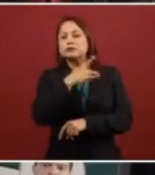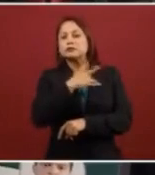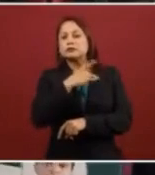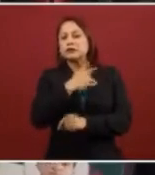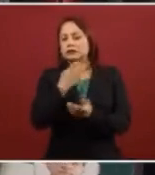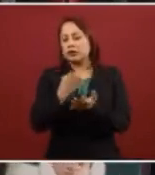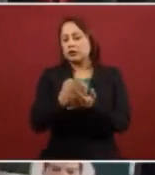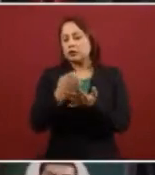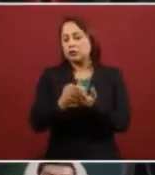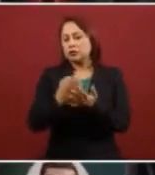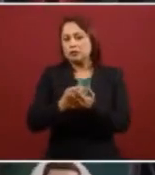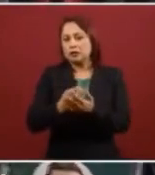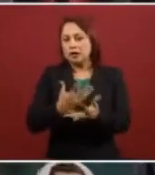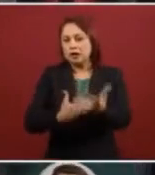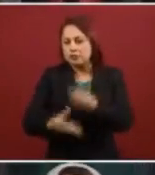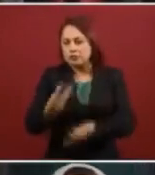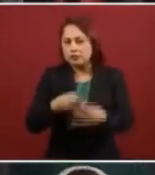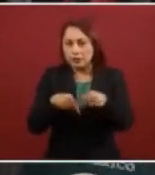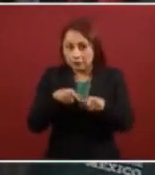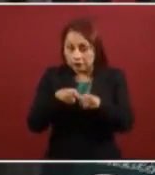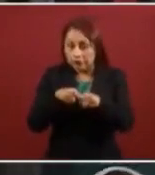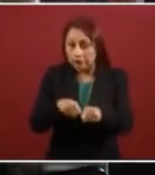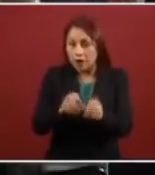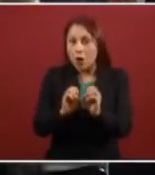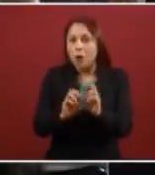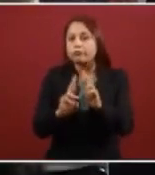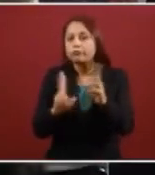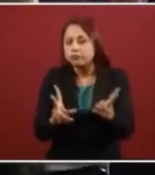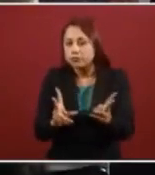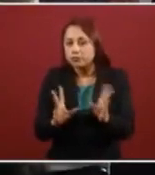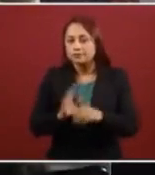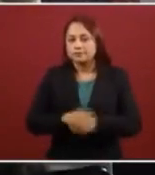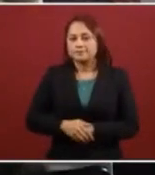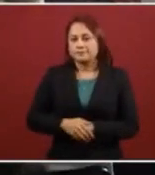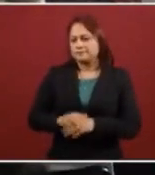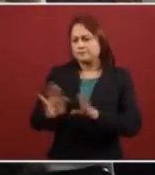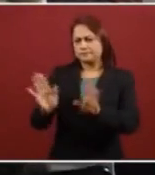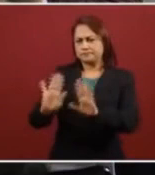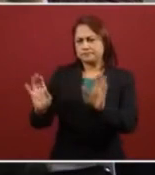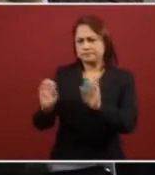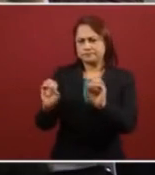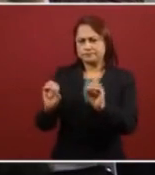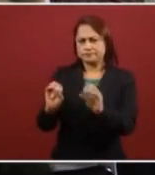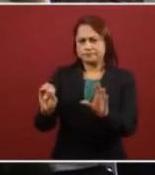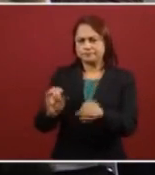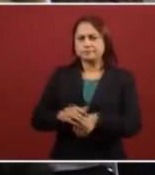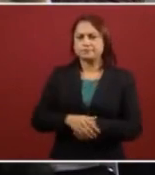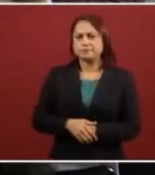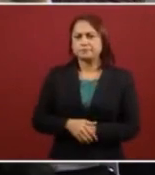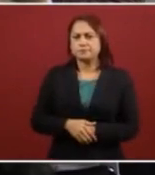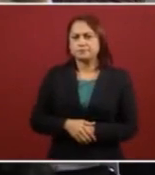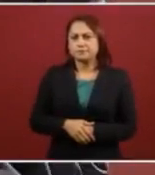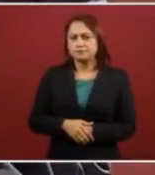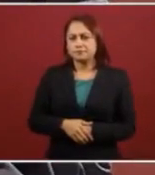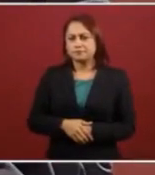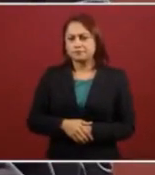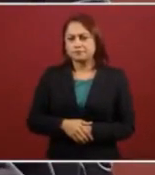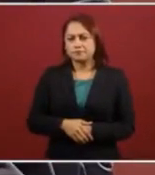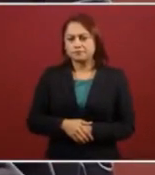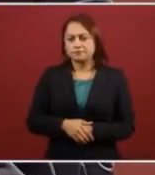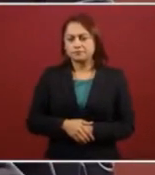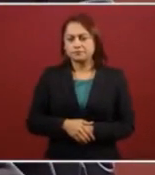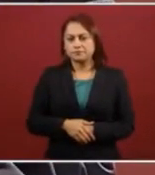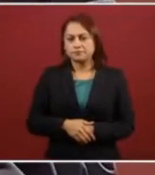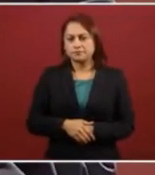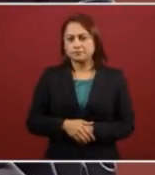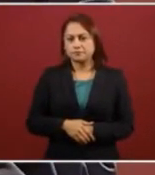Will there be a problem with disintegration of pues es finances? Notorio. Yes, that's notorious. En internet. On the internet.